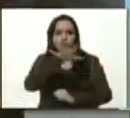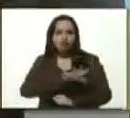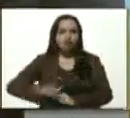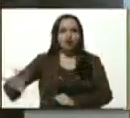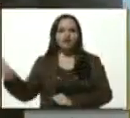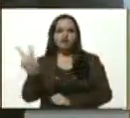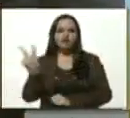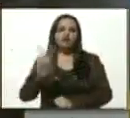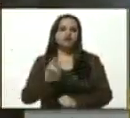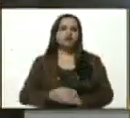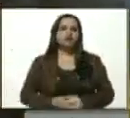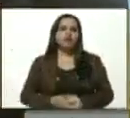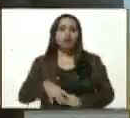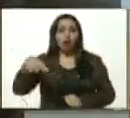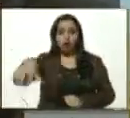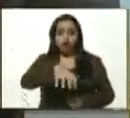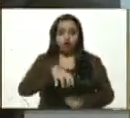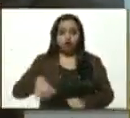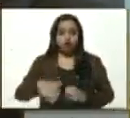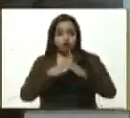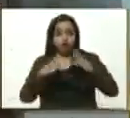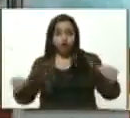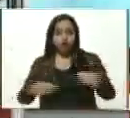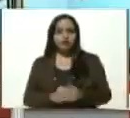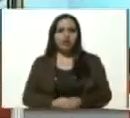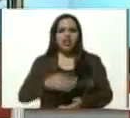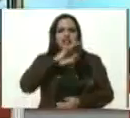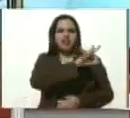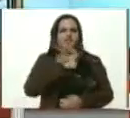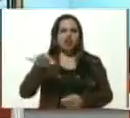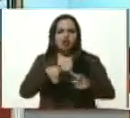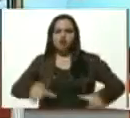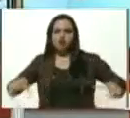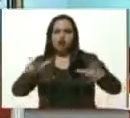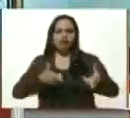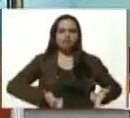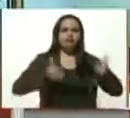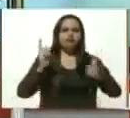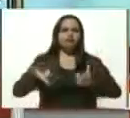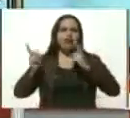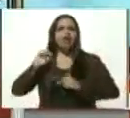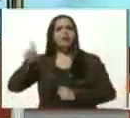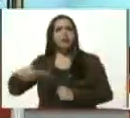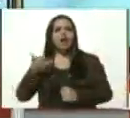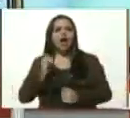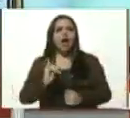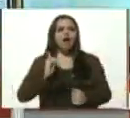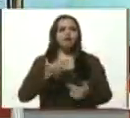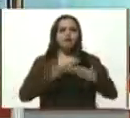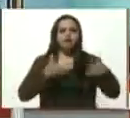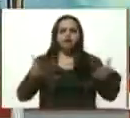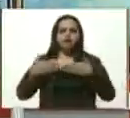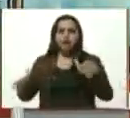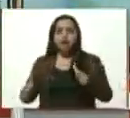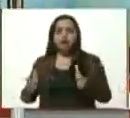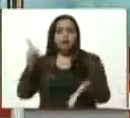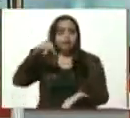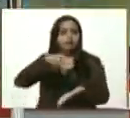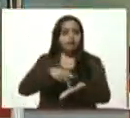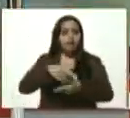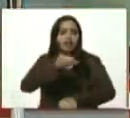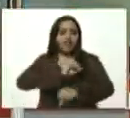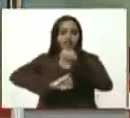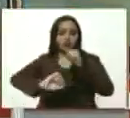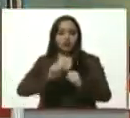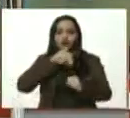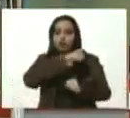nacional, en todos los estados, 33 sedes también, ahí van a estar presentes también defensores delegados en cada uno